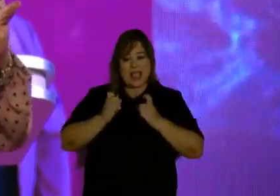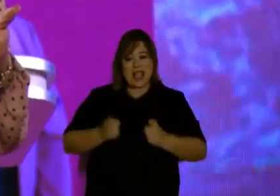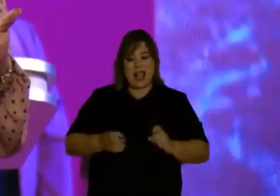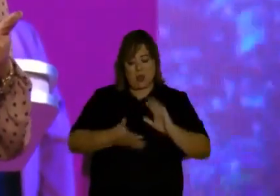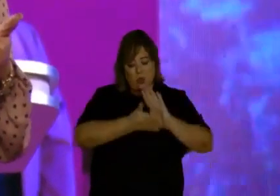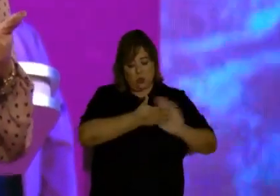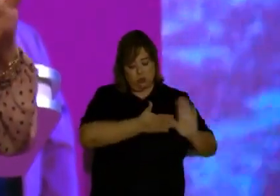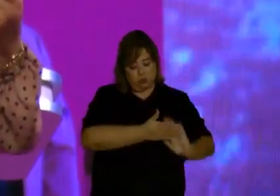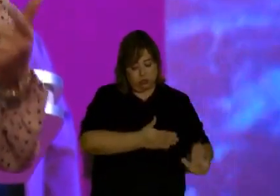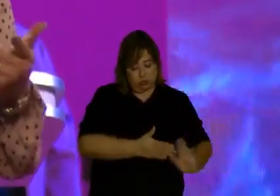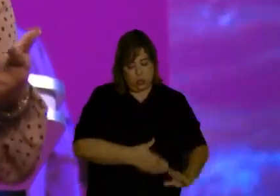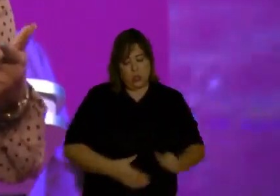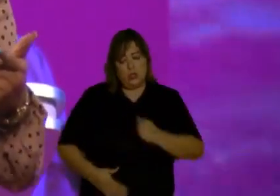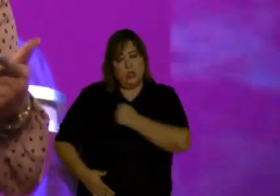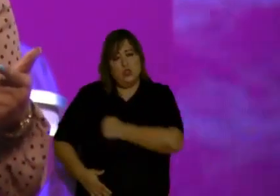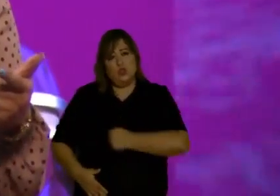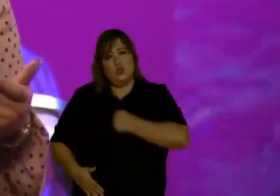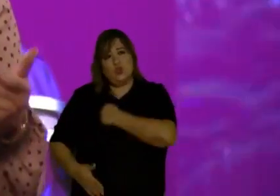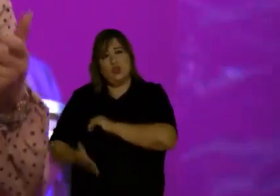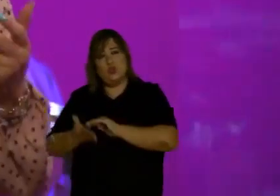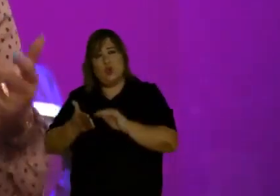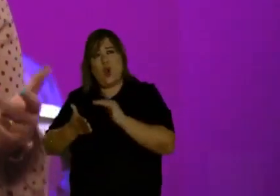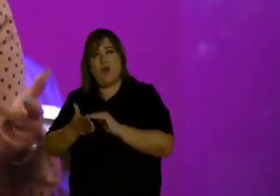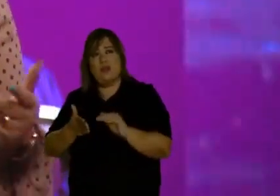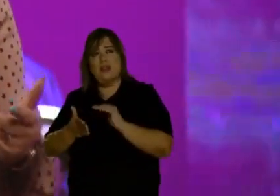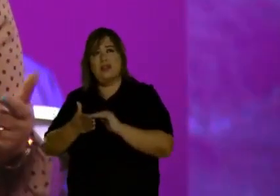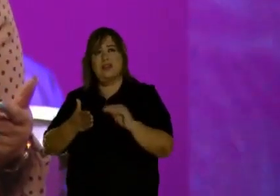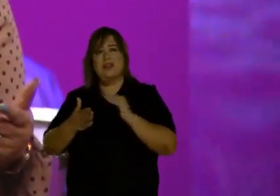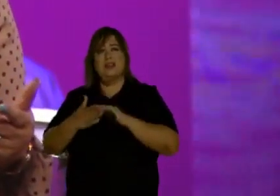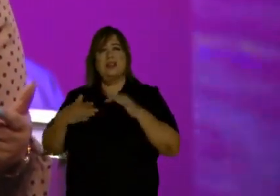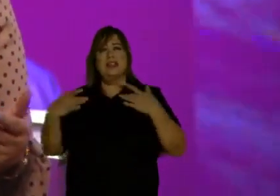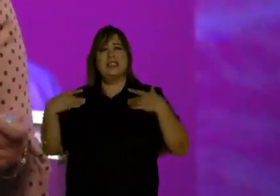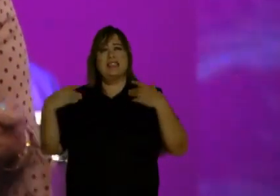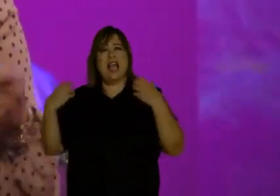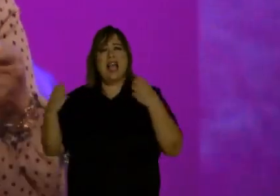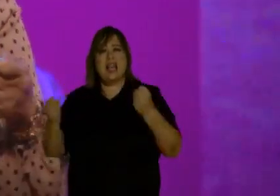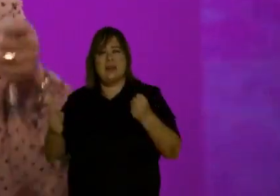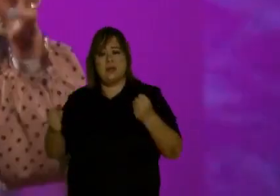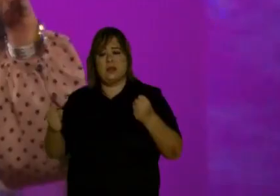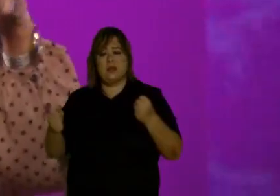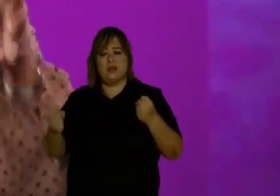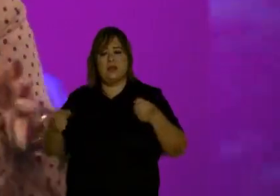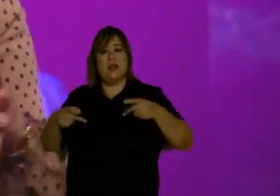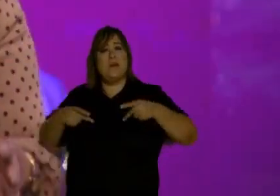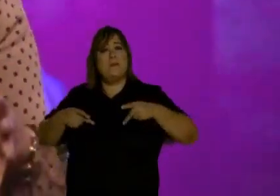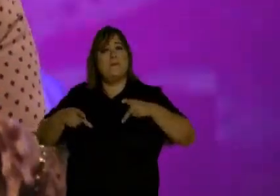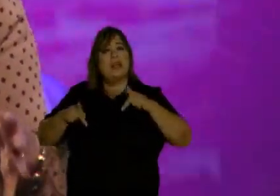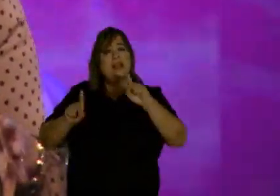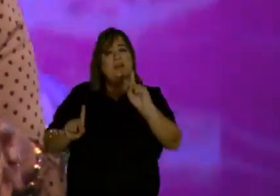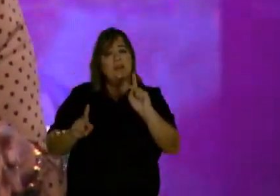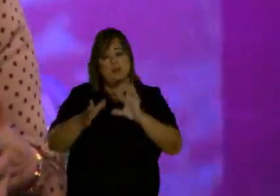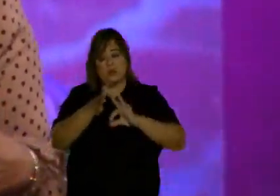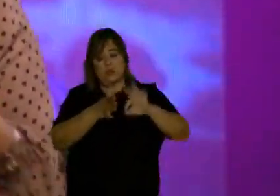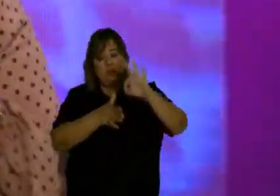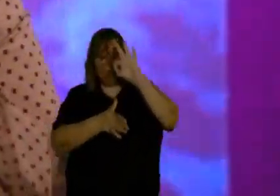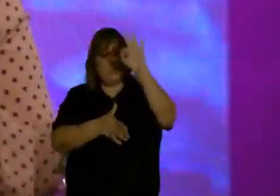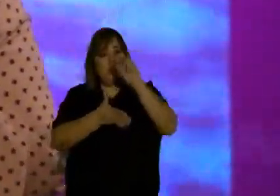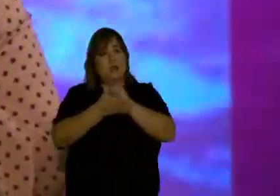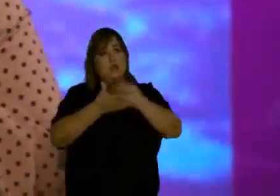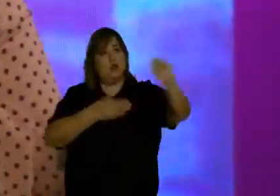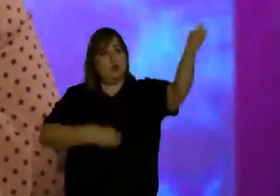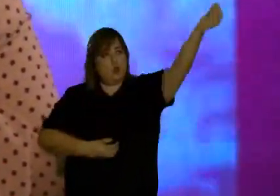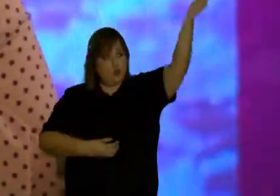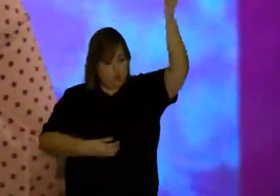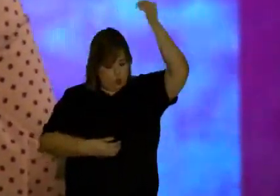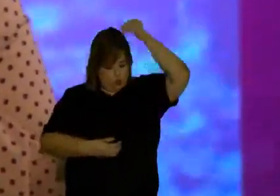Perdóname, límpiame, sáname. Y permite que tu Espíritu Santo haga